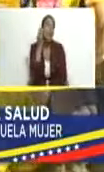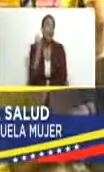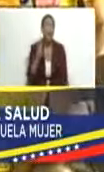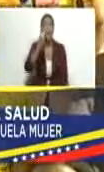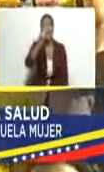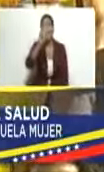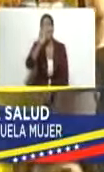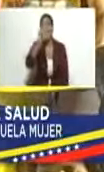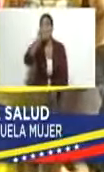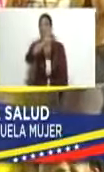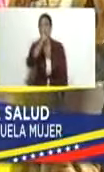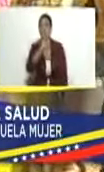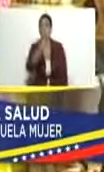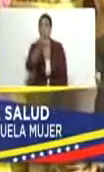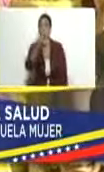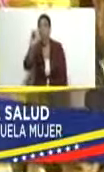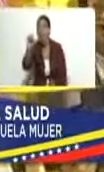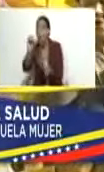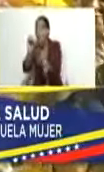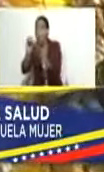No se llama Venezuelo.